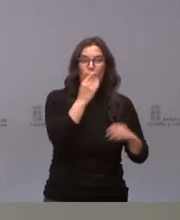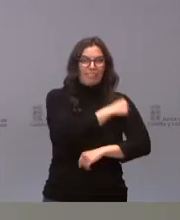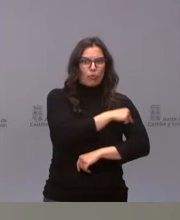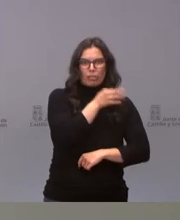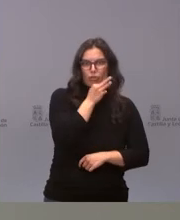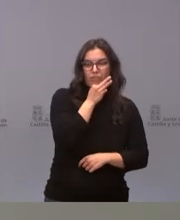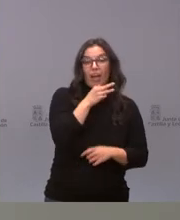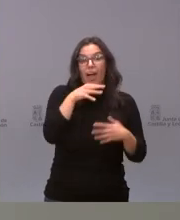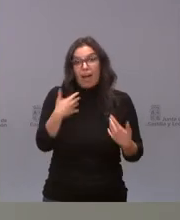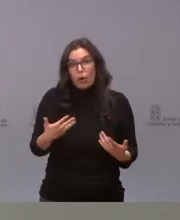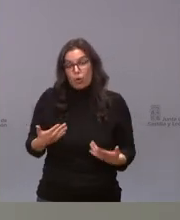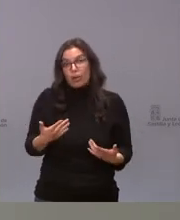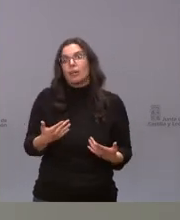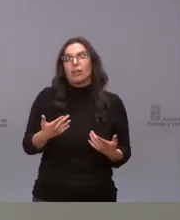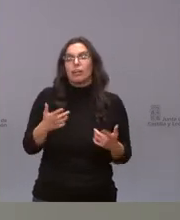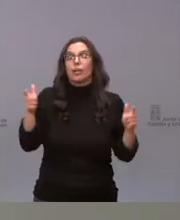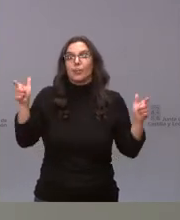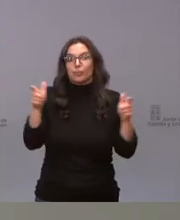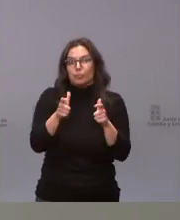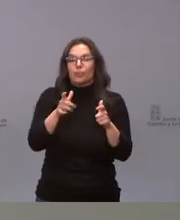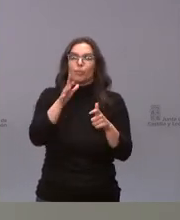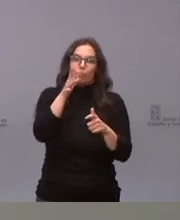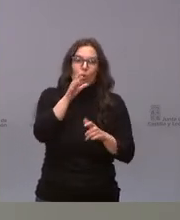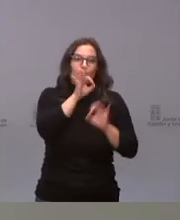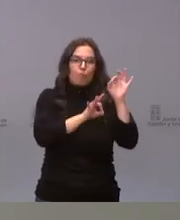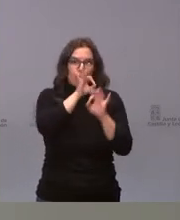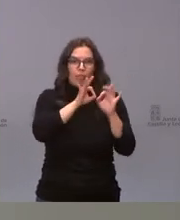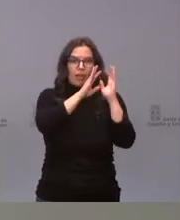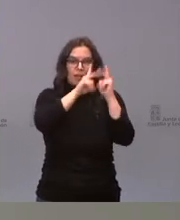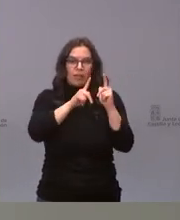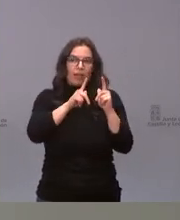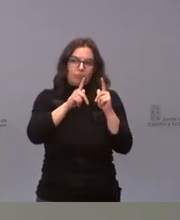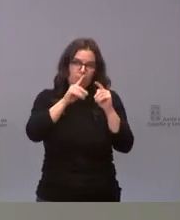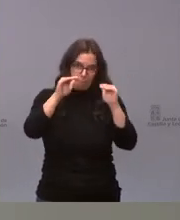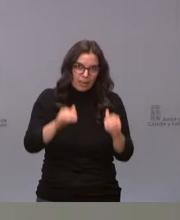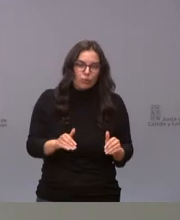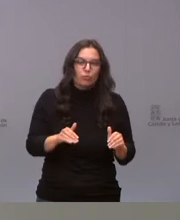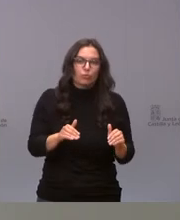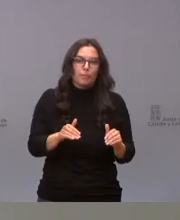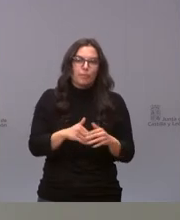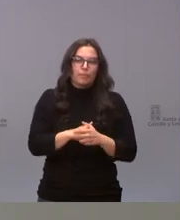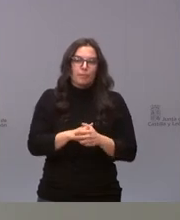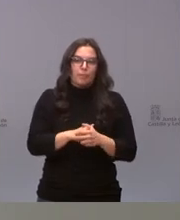mismo se ha disminuido porque evidentemente la incidencia no es la de aquel momento y